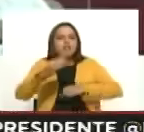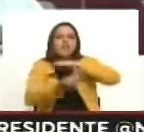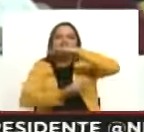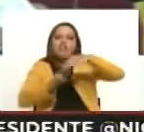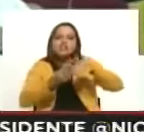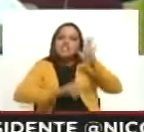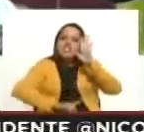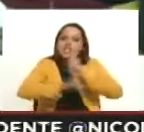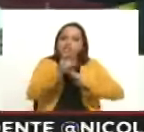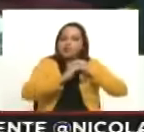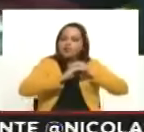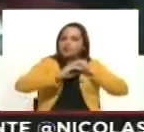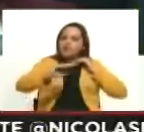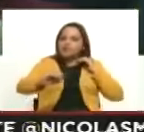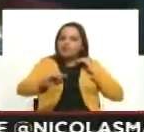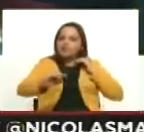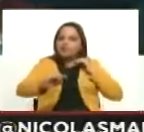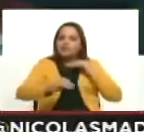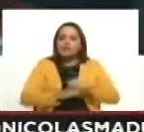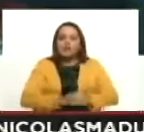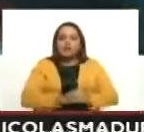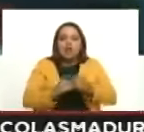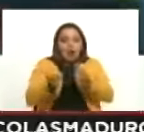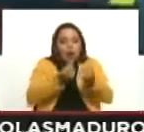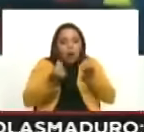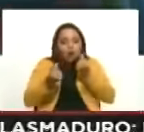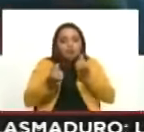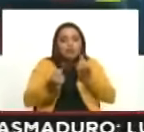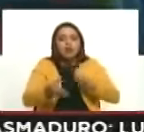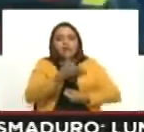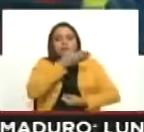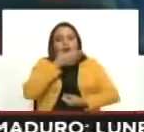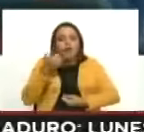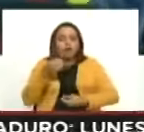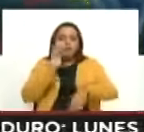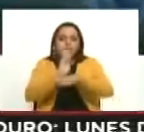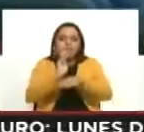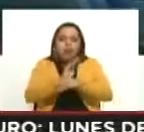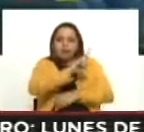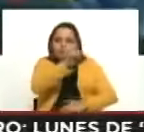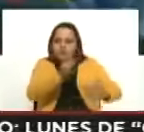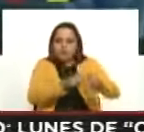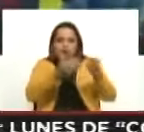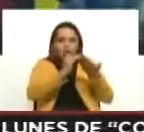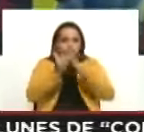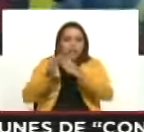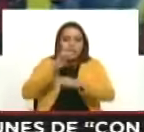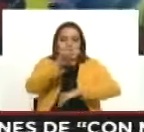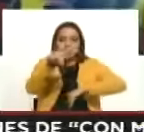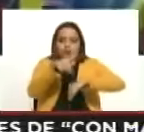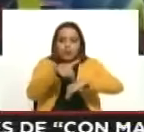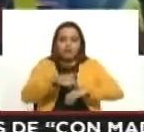desarrollo sustentable y productivo de plena cobertura para la comunidad nacional.